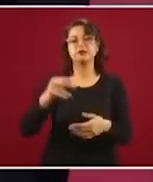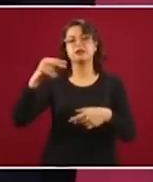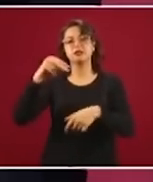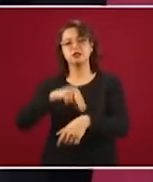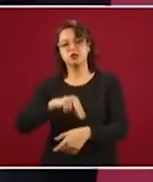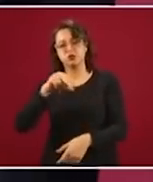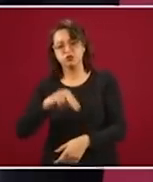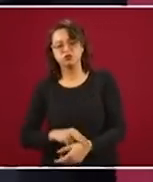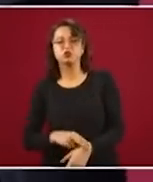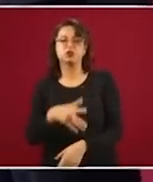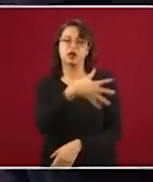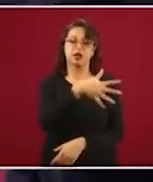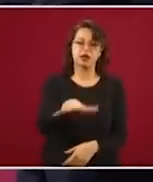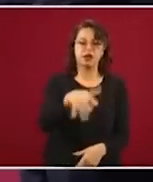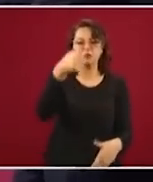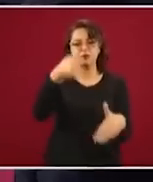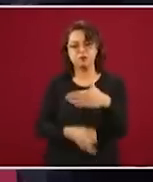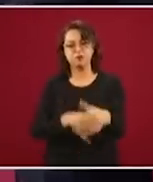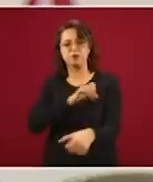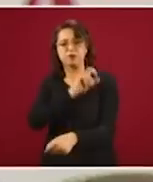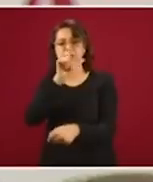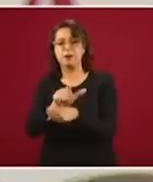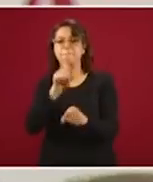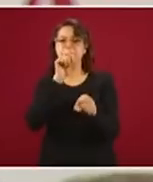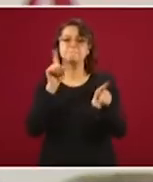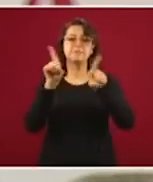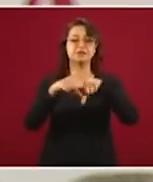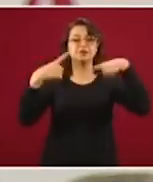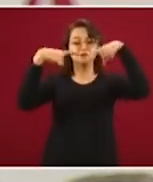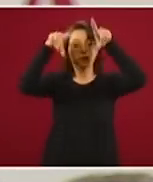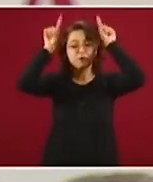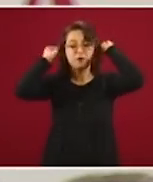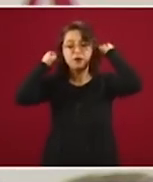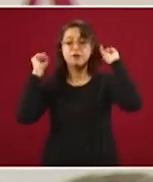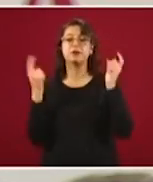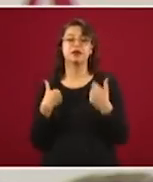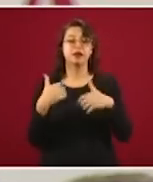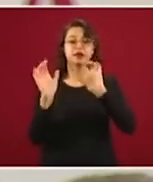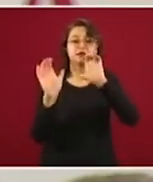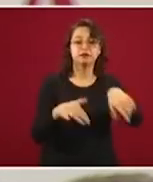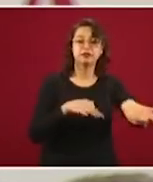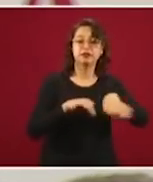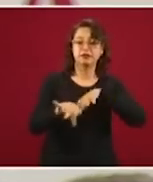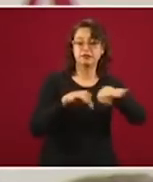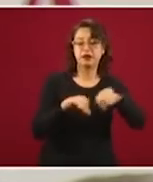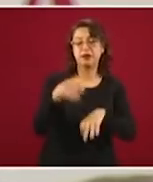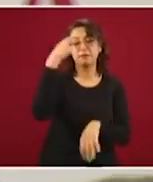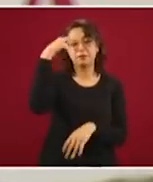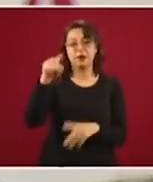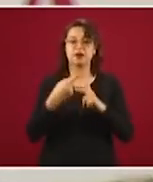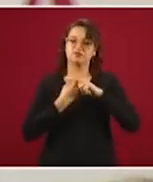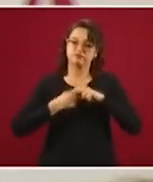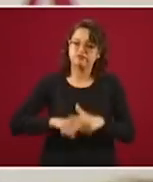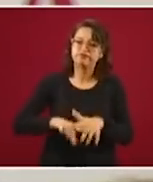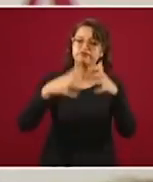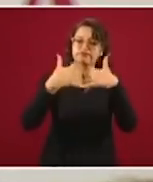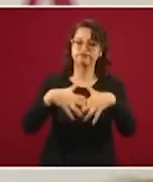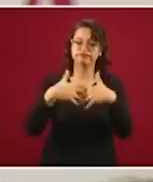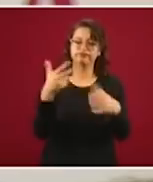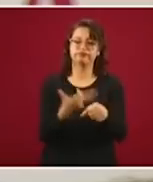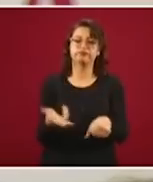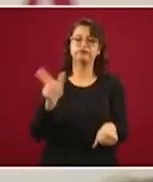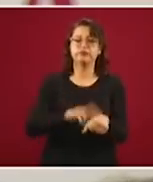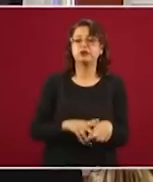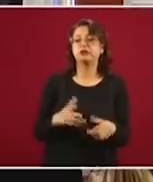médicos, tanto generales como especialistas y enfermeras que permitan garantizar esto. Pues aquí lo tienen, en el hospital de